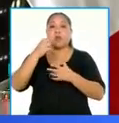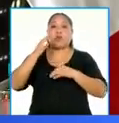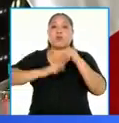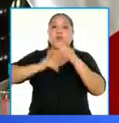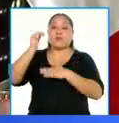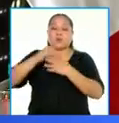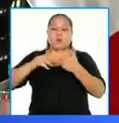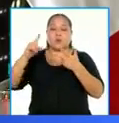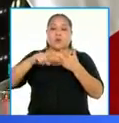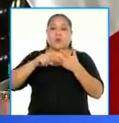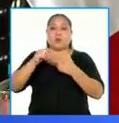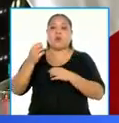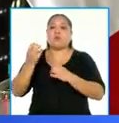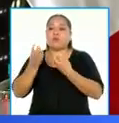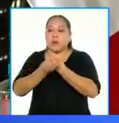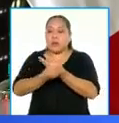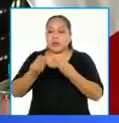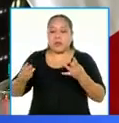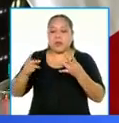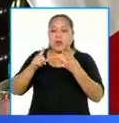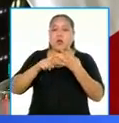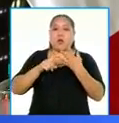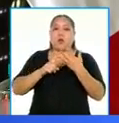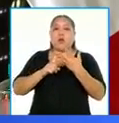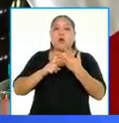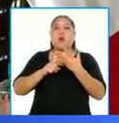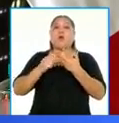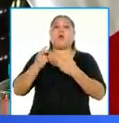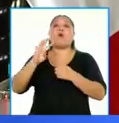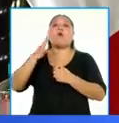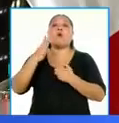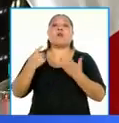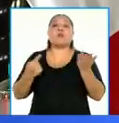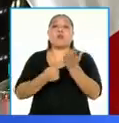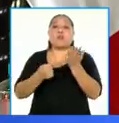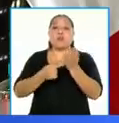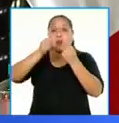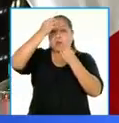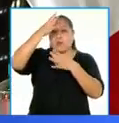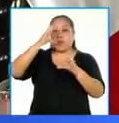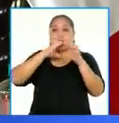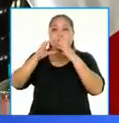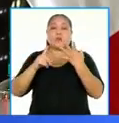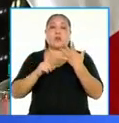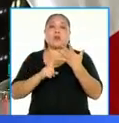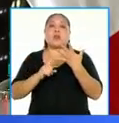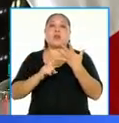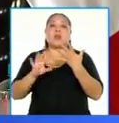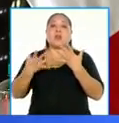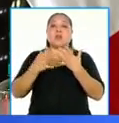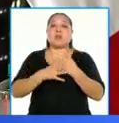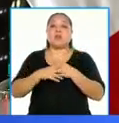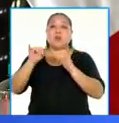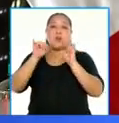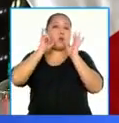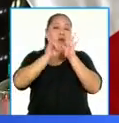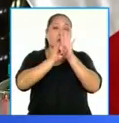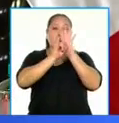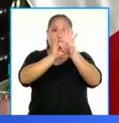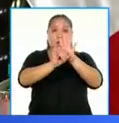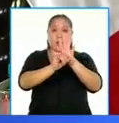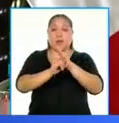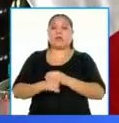el tercero es nuestro equipamiento, el cuarto es nuestras tecnologías de la información y comunicaciones, el quinto es nuestra imagen,